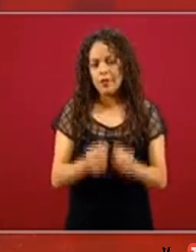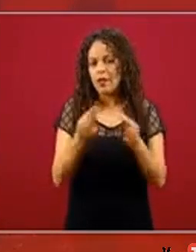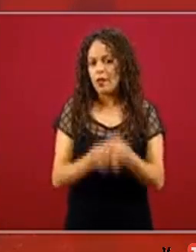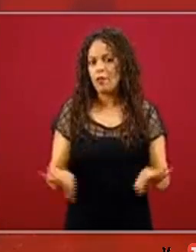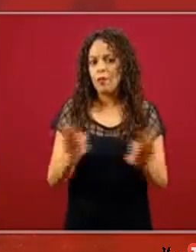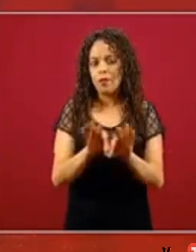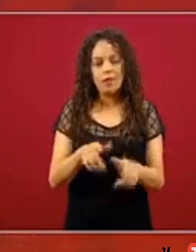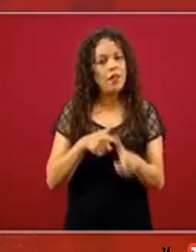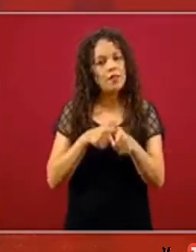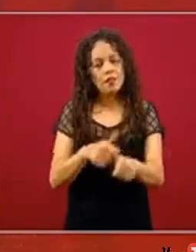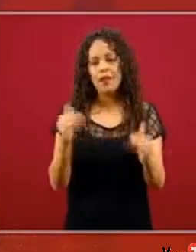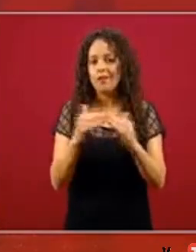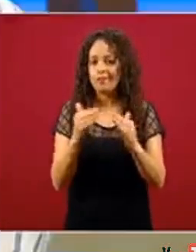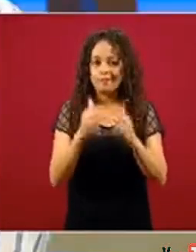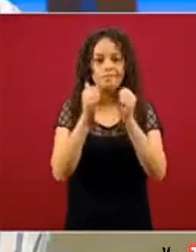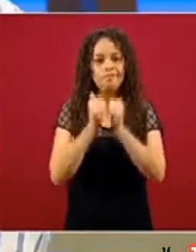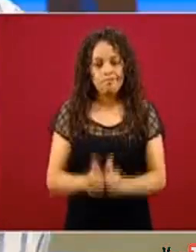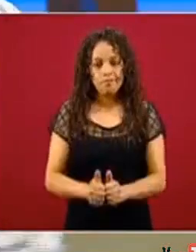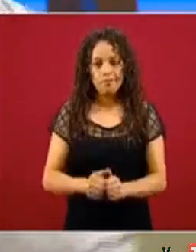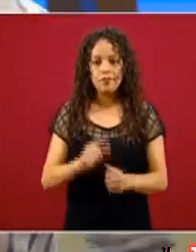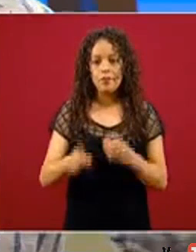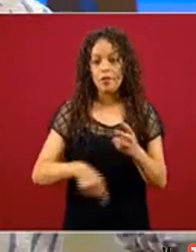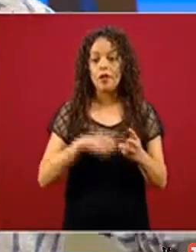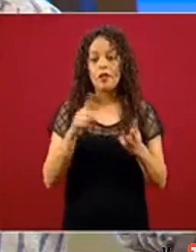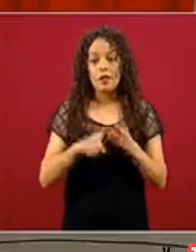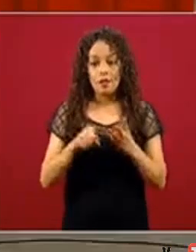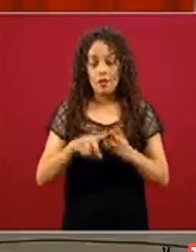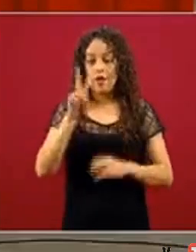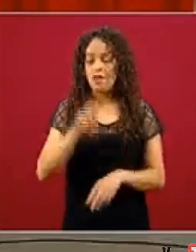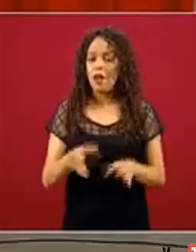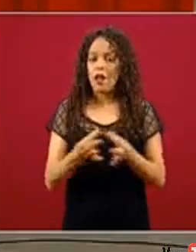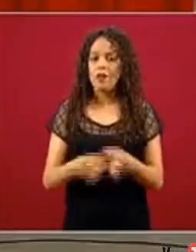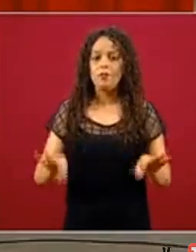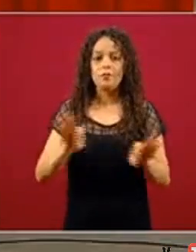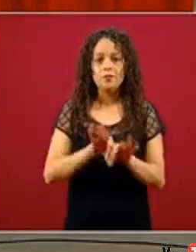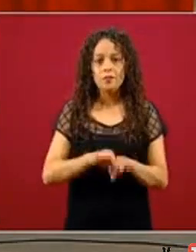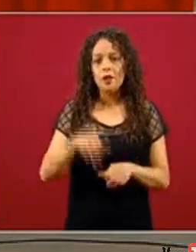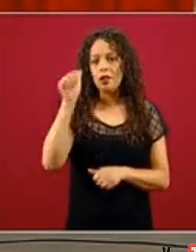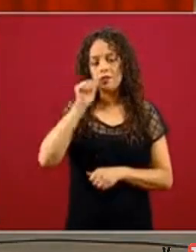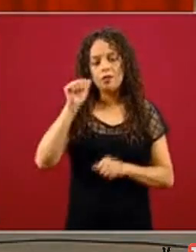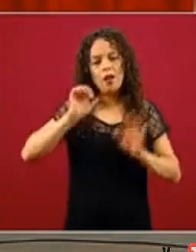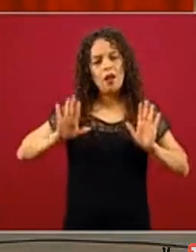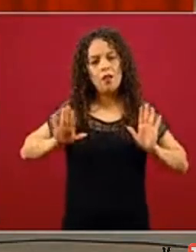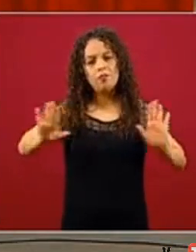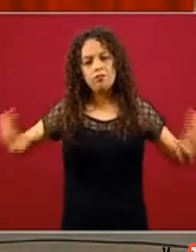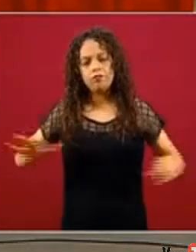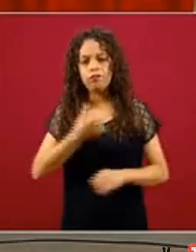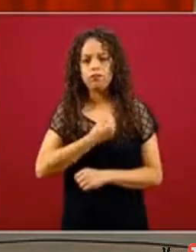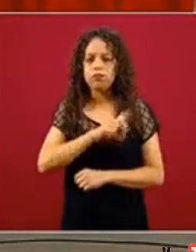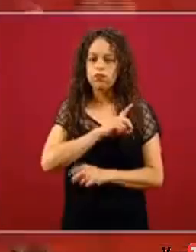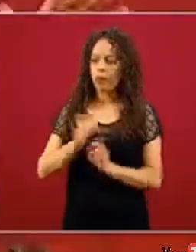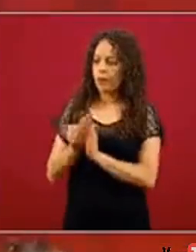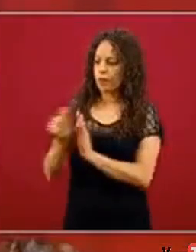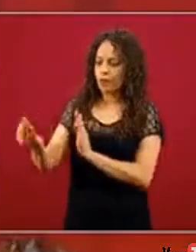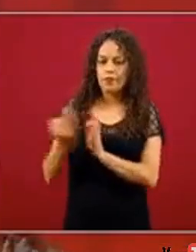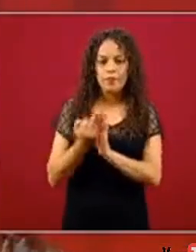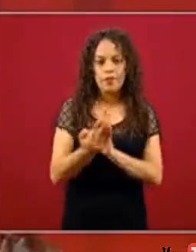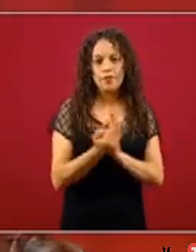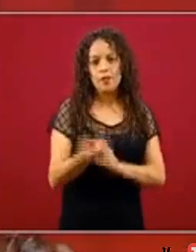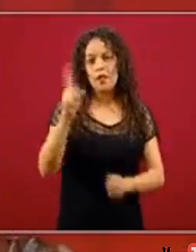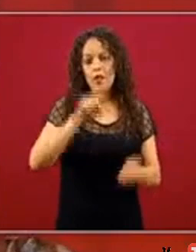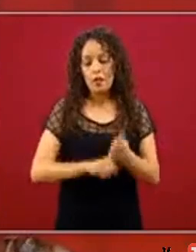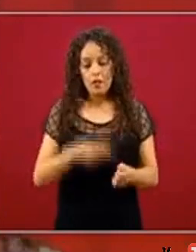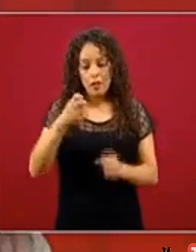Y tercero, también muy importante, conserve sana distancia. Sana distancia para el tema de COVID, la epidemia que estamos